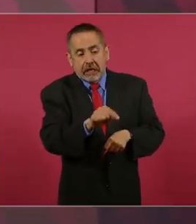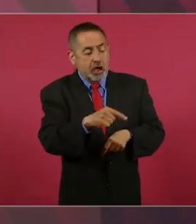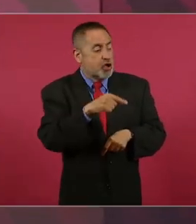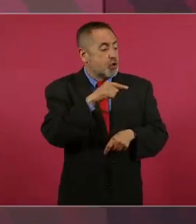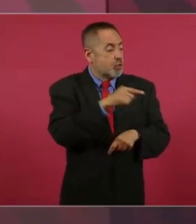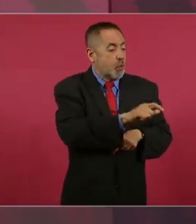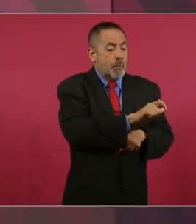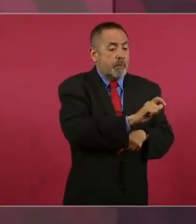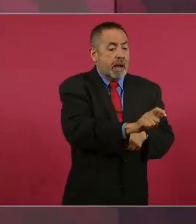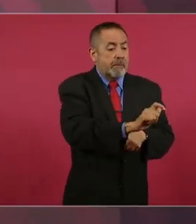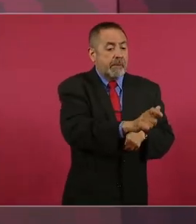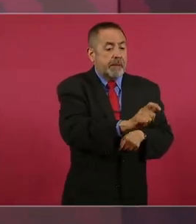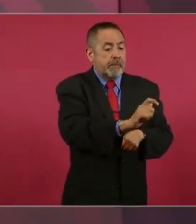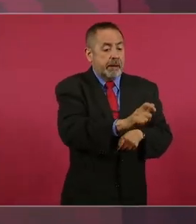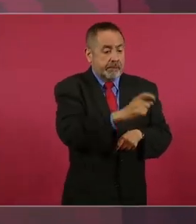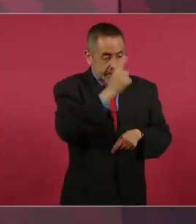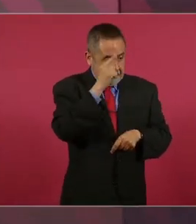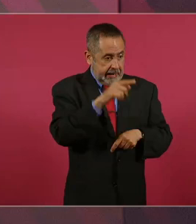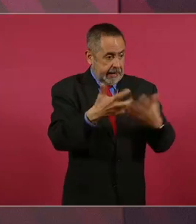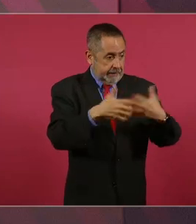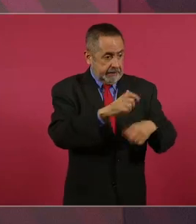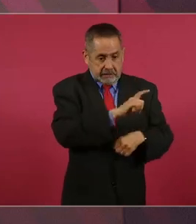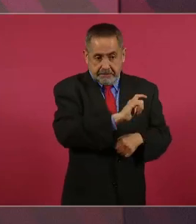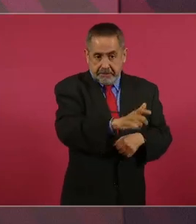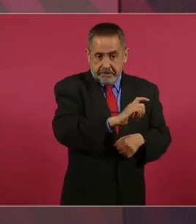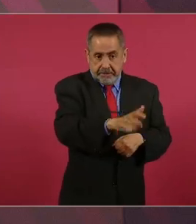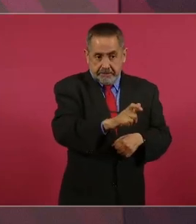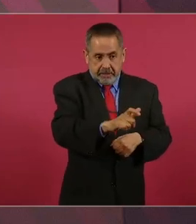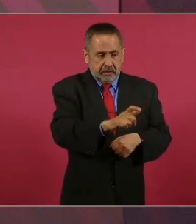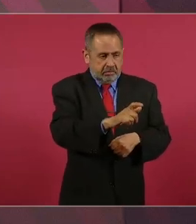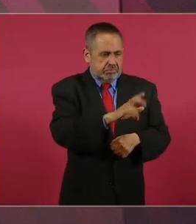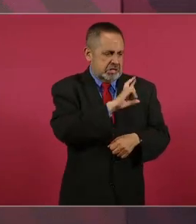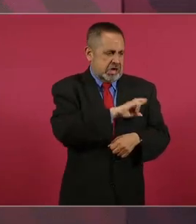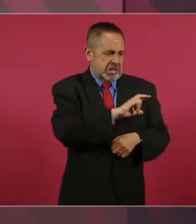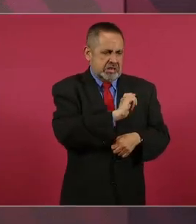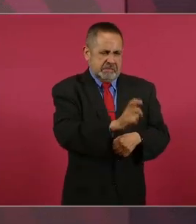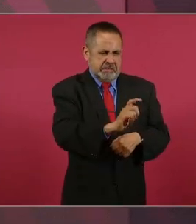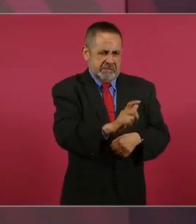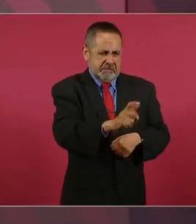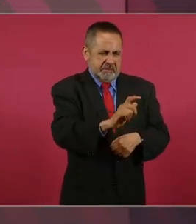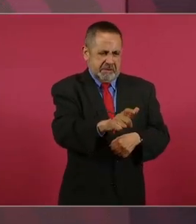pagas a esta empresa una renta.